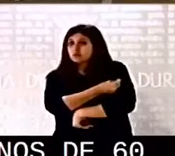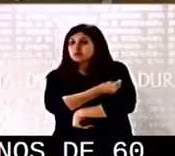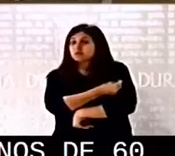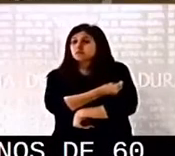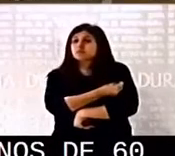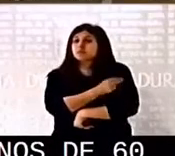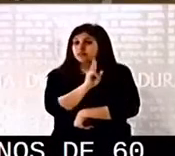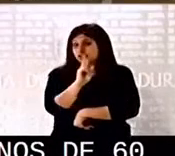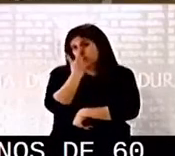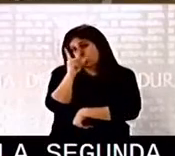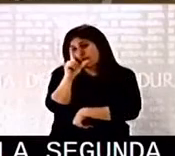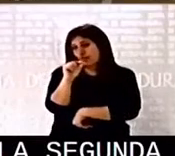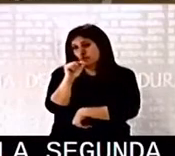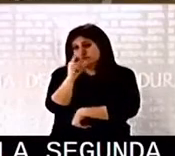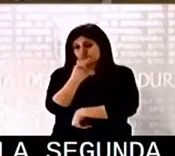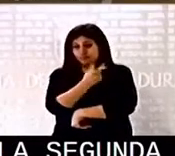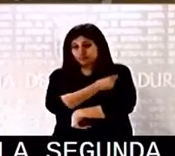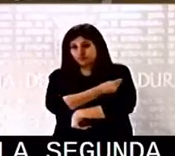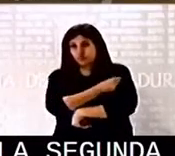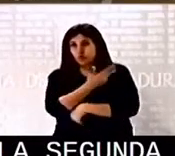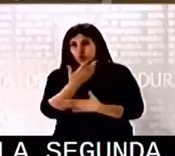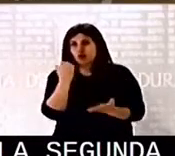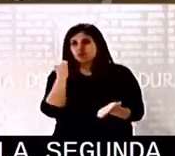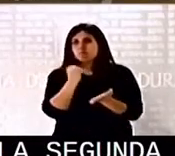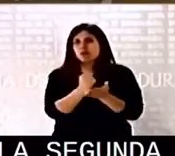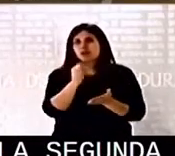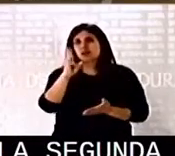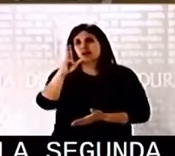la segunda dosis, será de Pfizer.